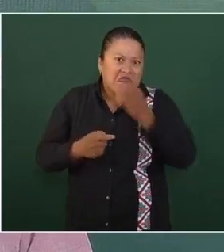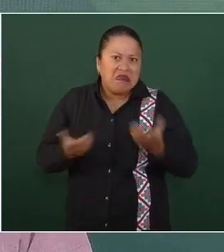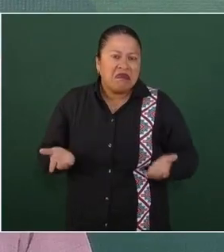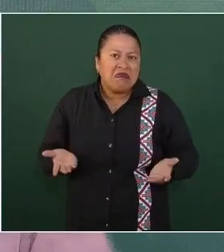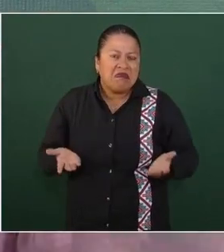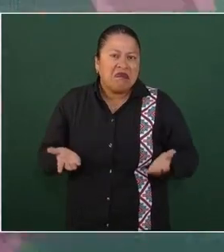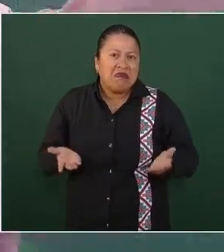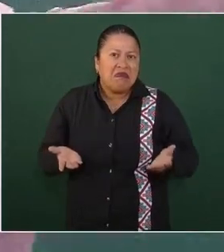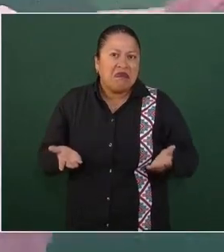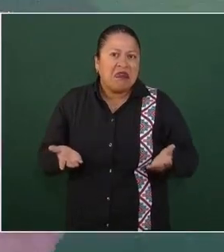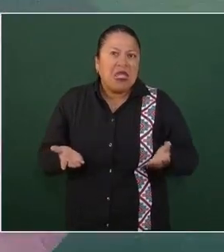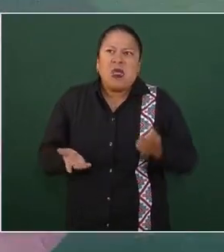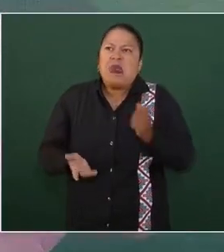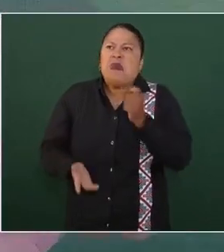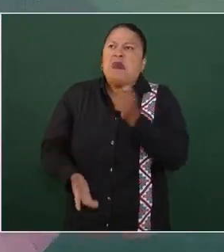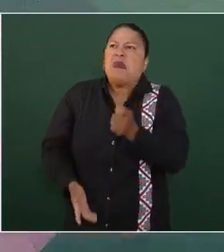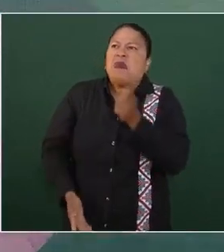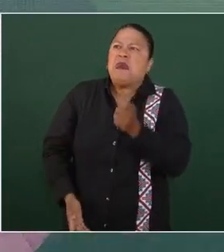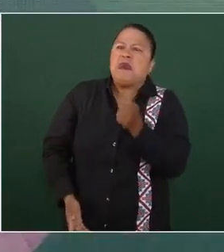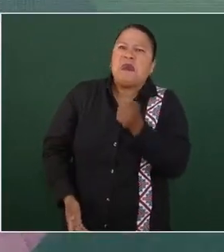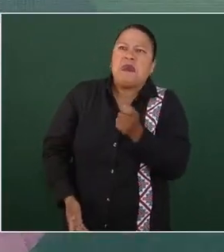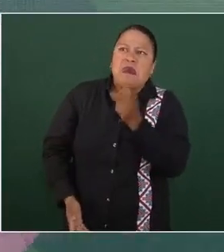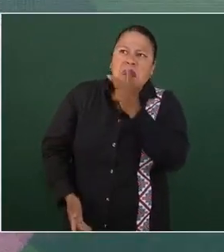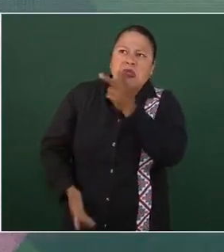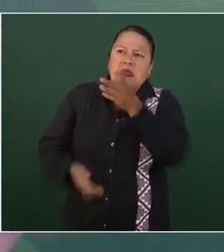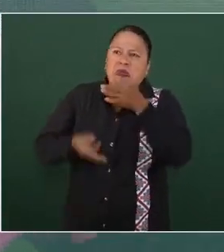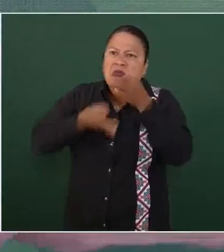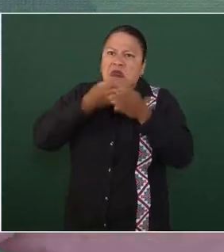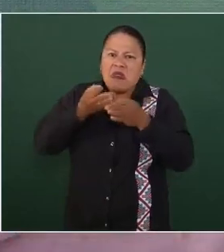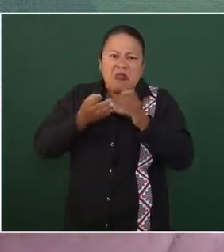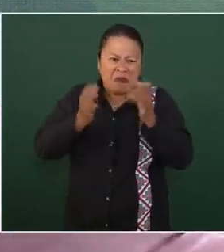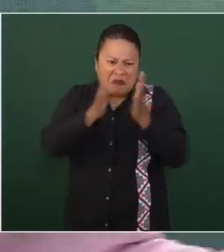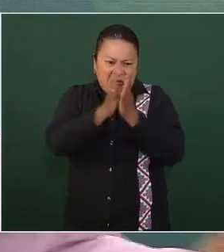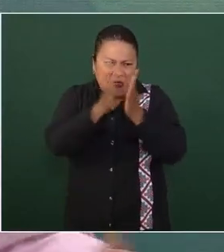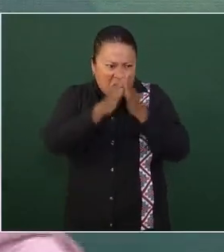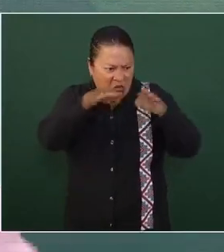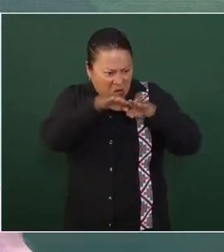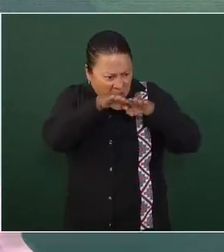que era la democracia